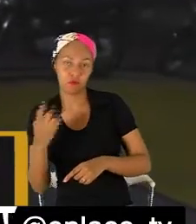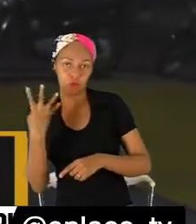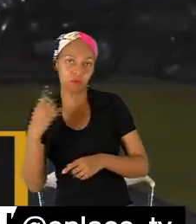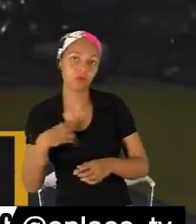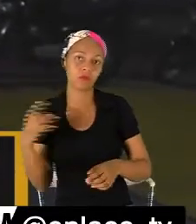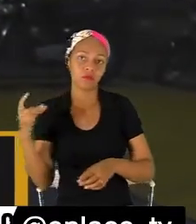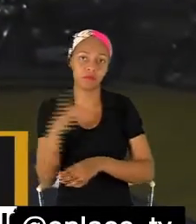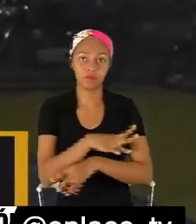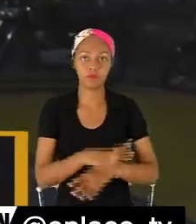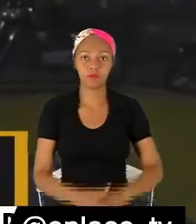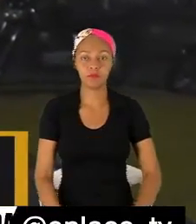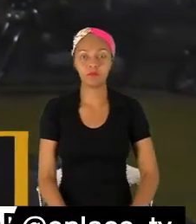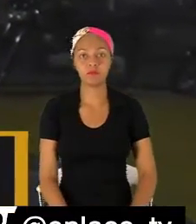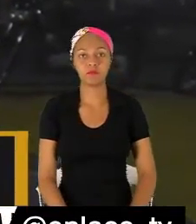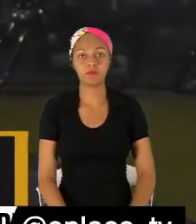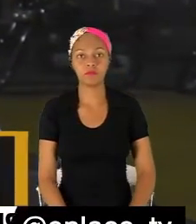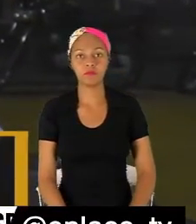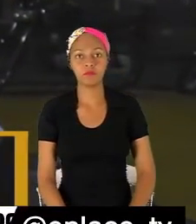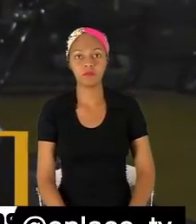esta categoría es